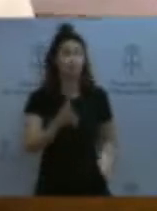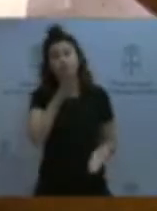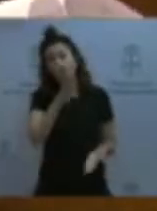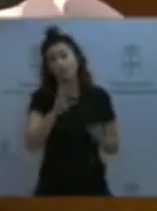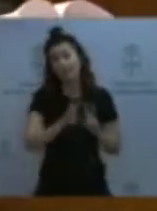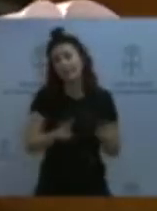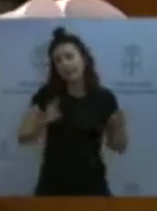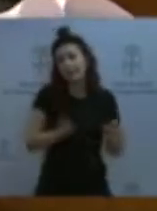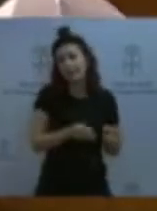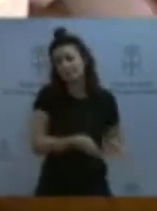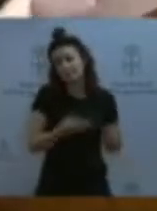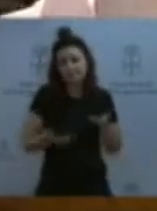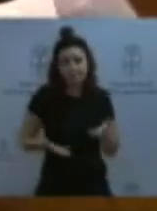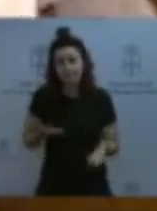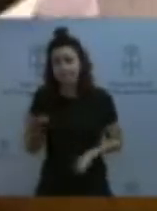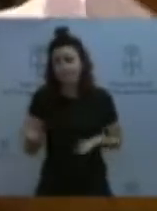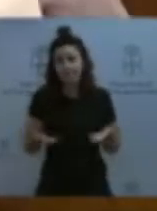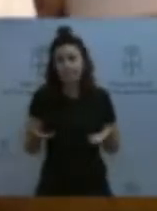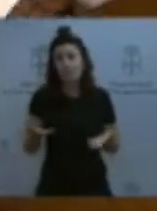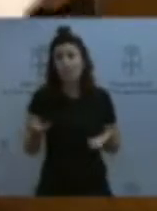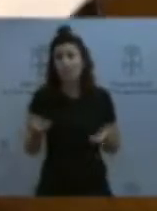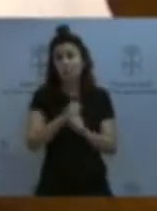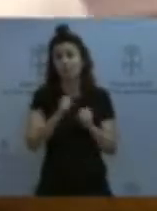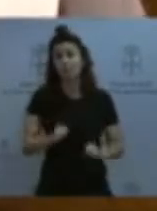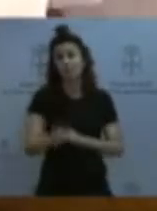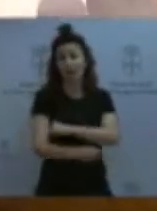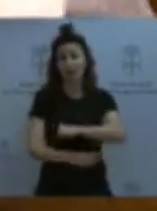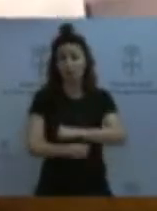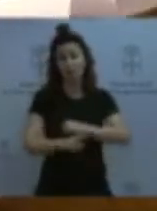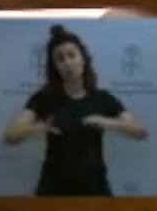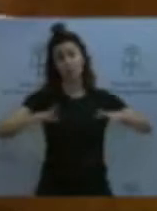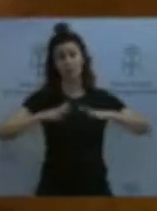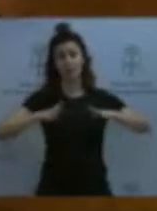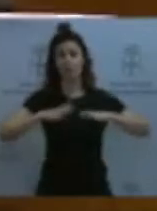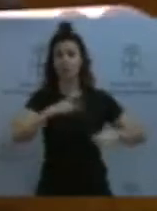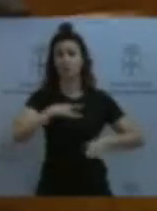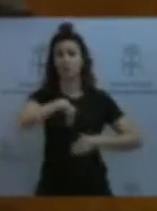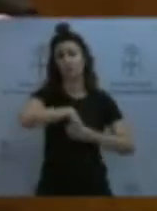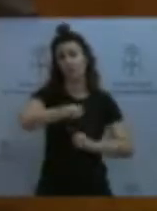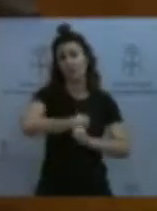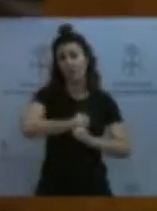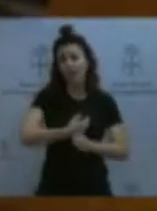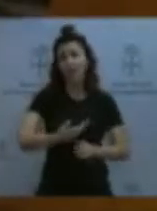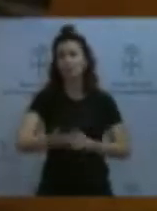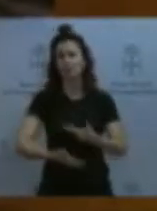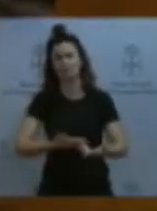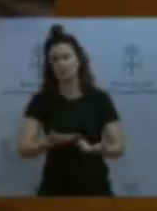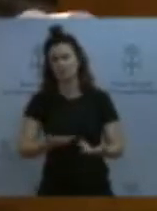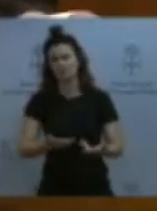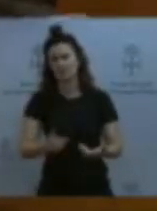no pudo ser en agosto. Hay vacaciones de funcionarios, bueno, lo que sea, señoría, que agosto suele ser un